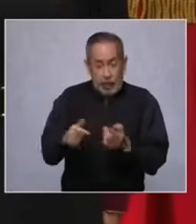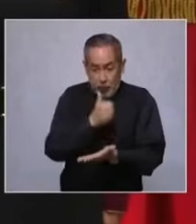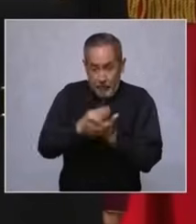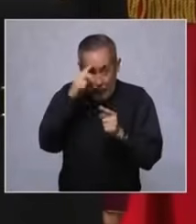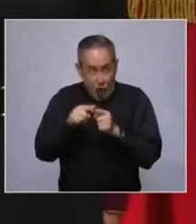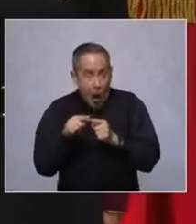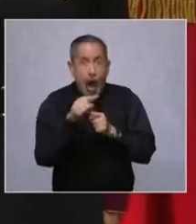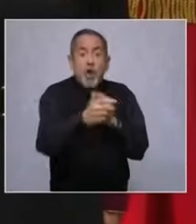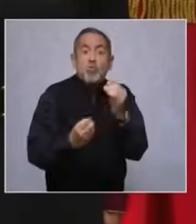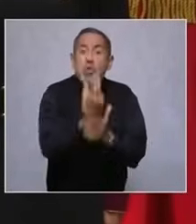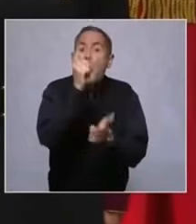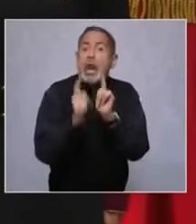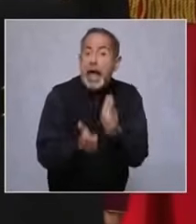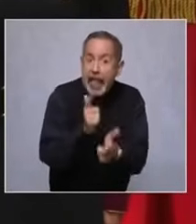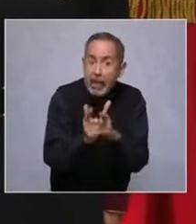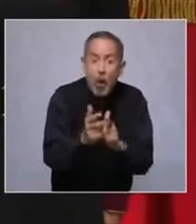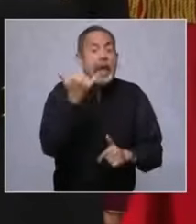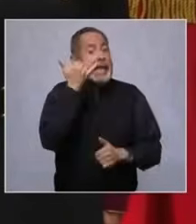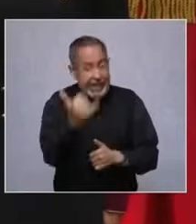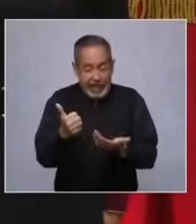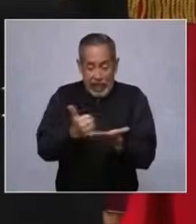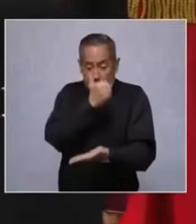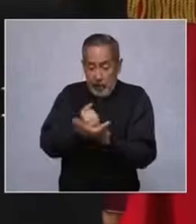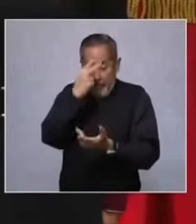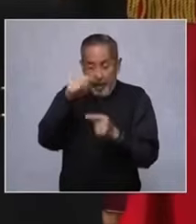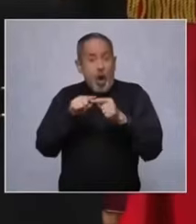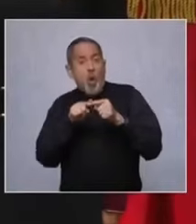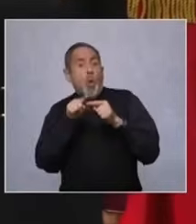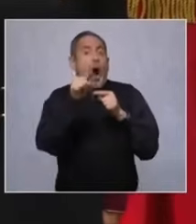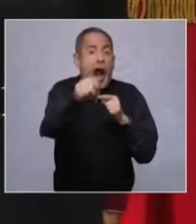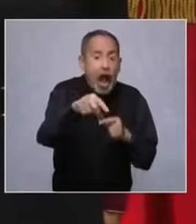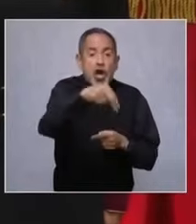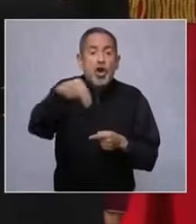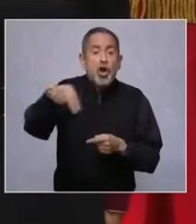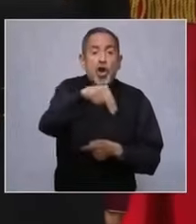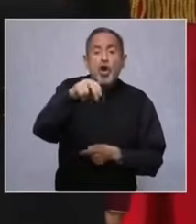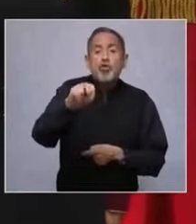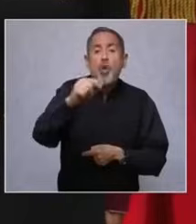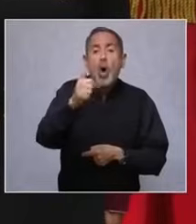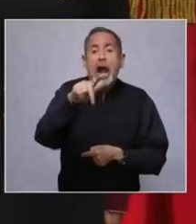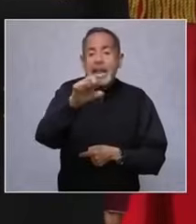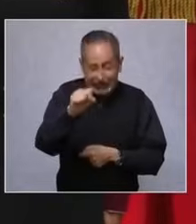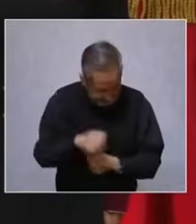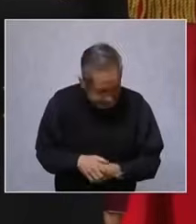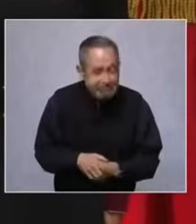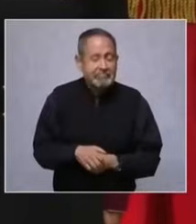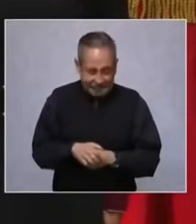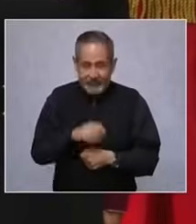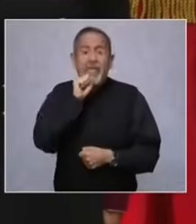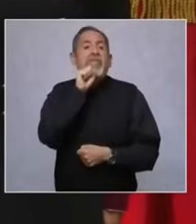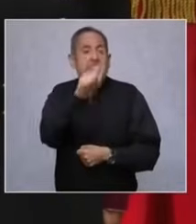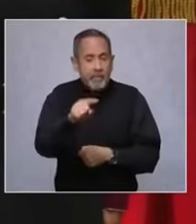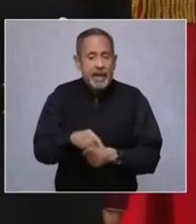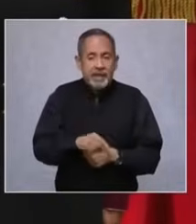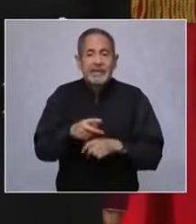México a Nuevo Laredo y de Ciudad de México a Nogales. Y es que ya tienen bastante, pero es que facilitan más